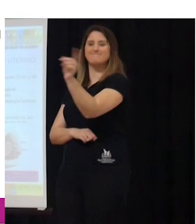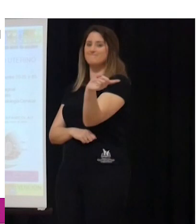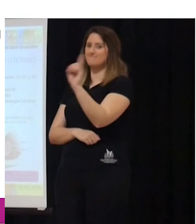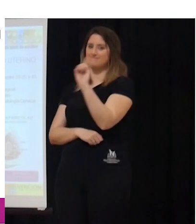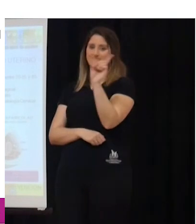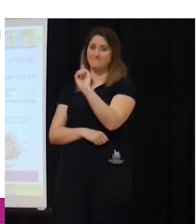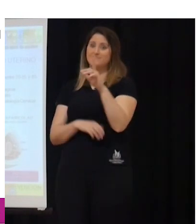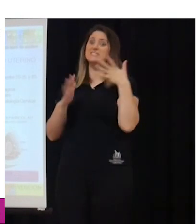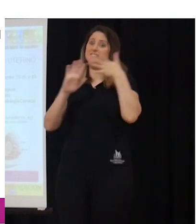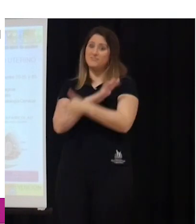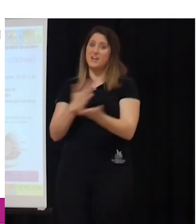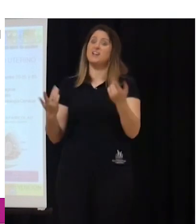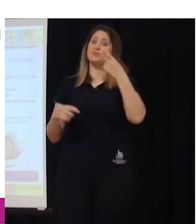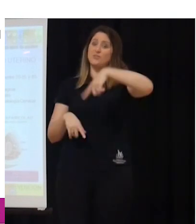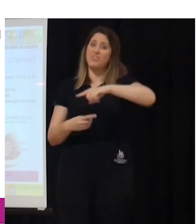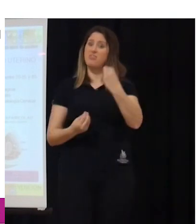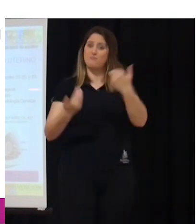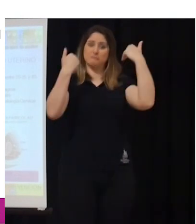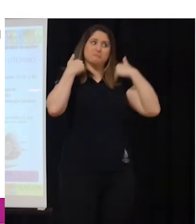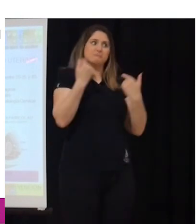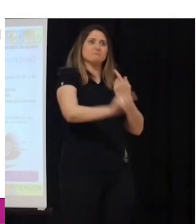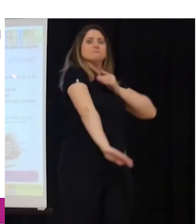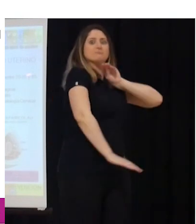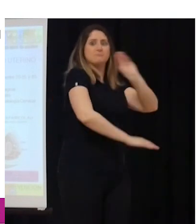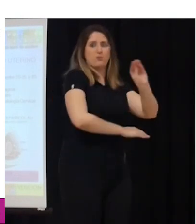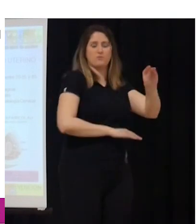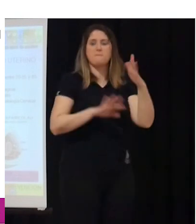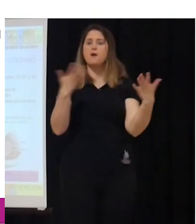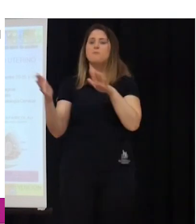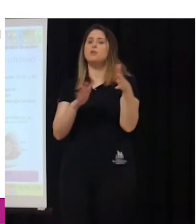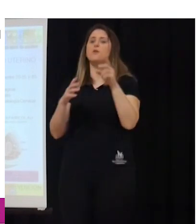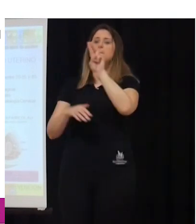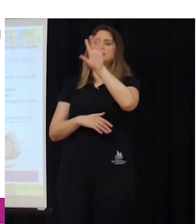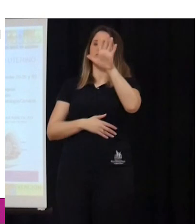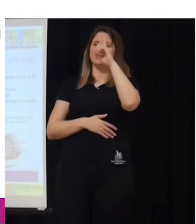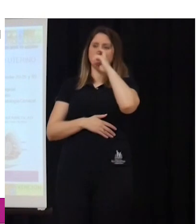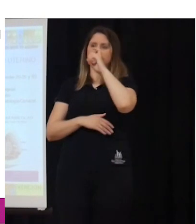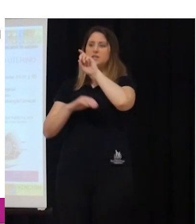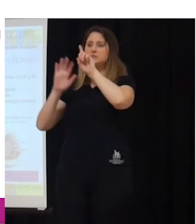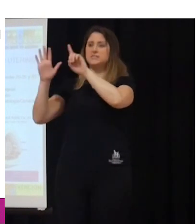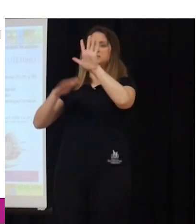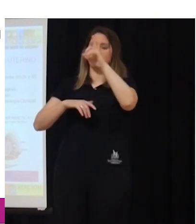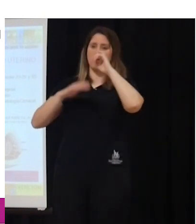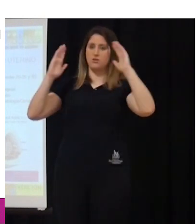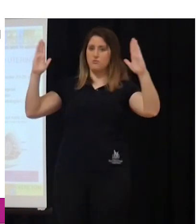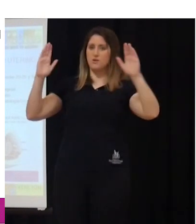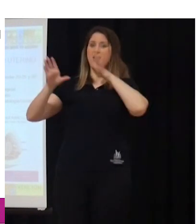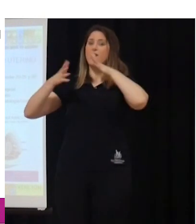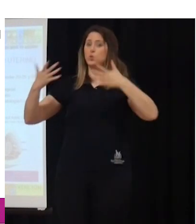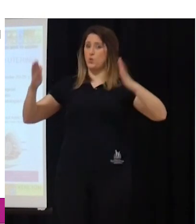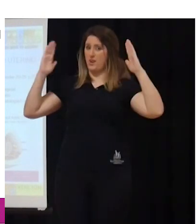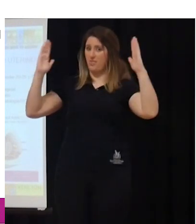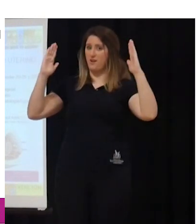Es un modelo, por tanto, oportunista, que se realiza en mujeres entre 25 y 65 años y que en la actualidad